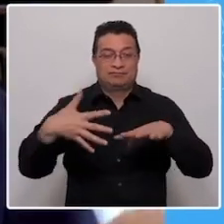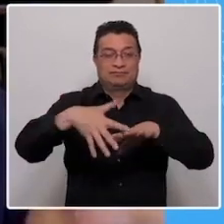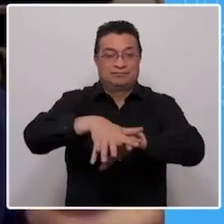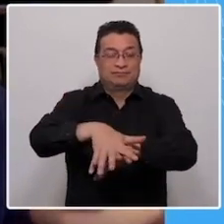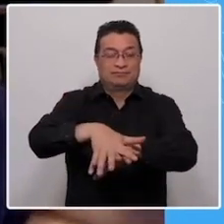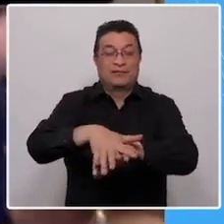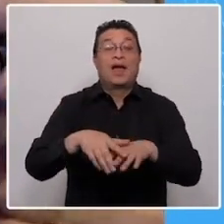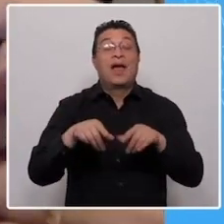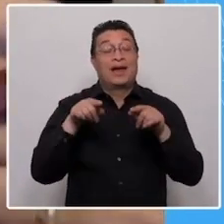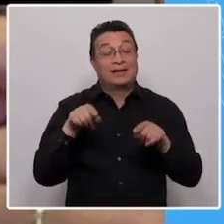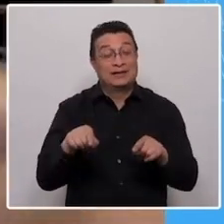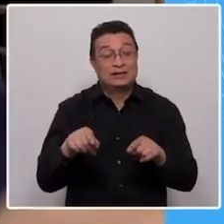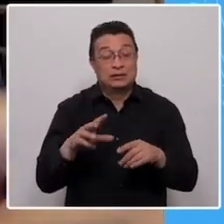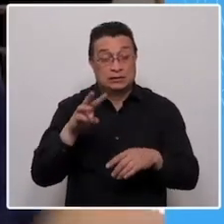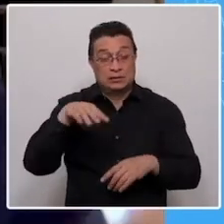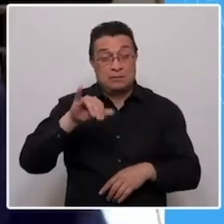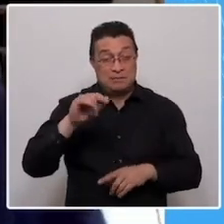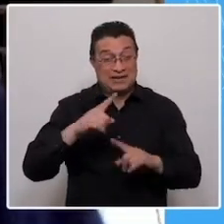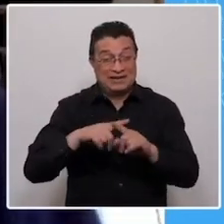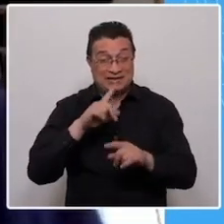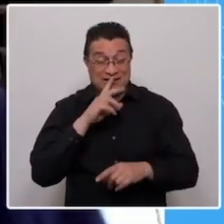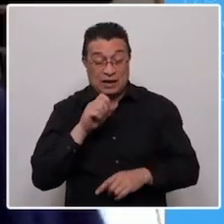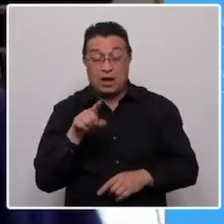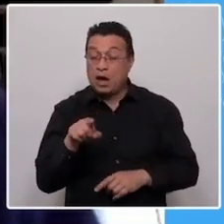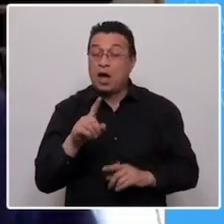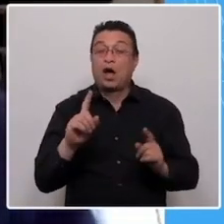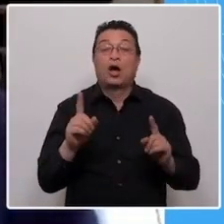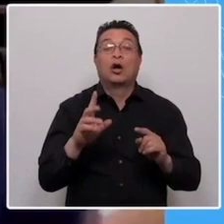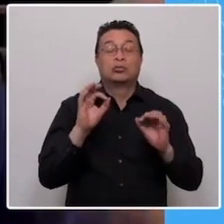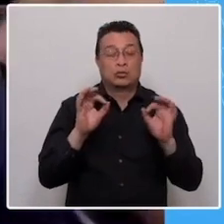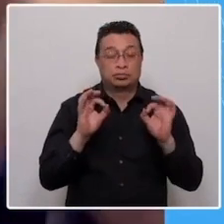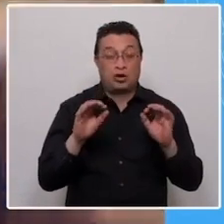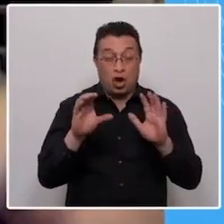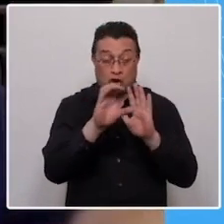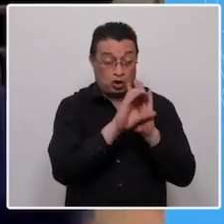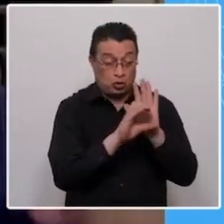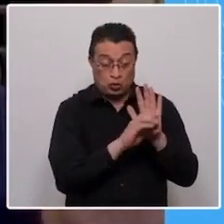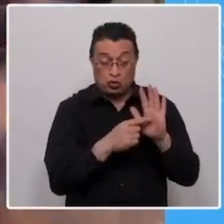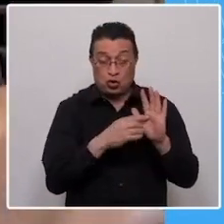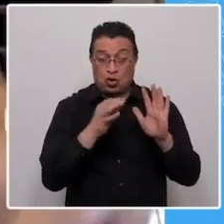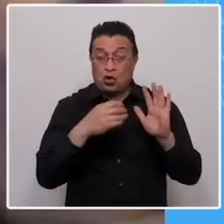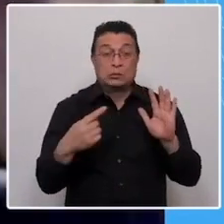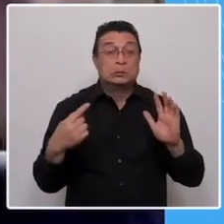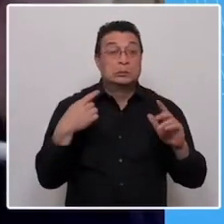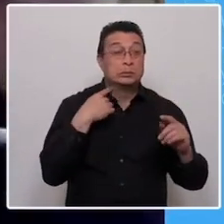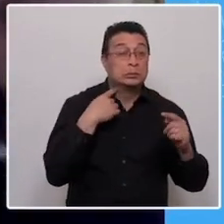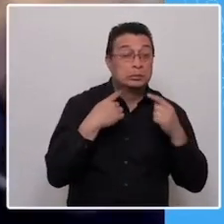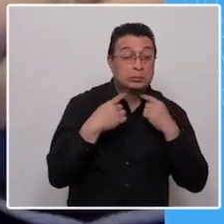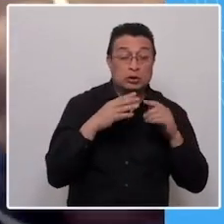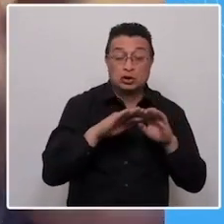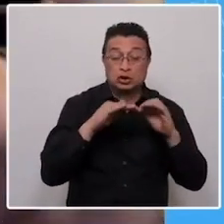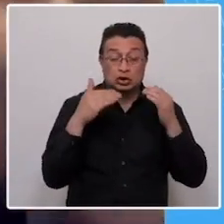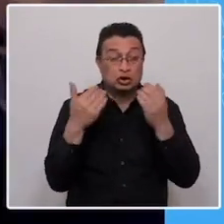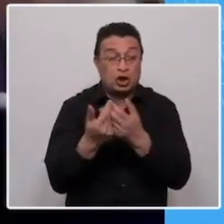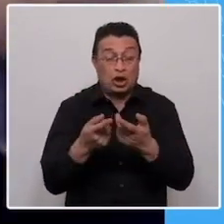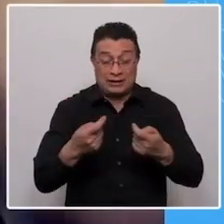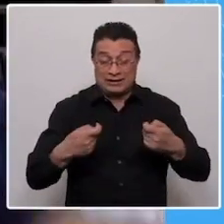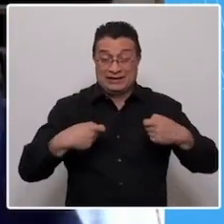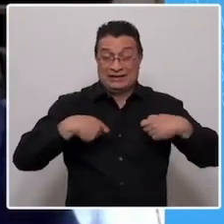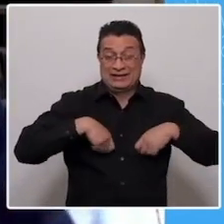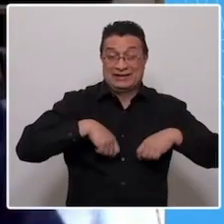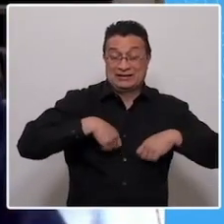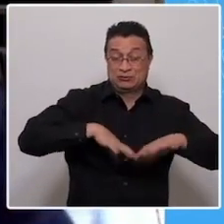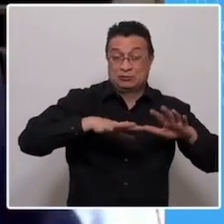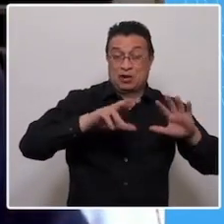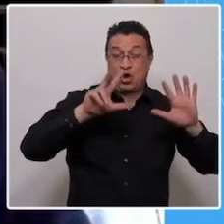mixta, en ningún caso, de acuerdo a la propia Constitución, se habría afectado todos los ingresos de aquellos que